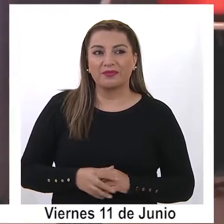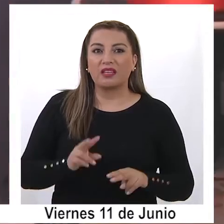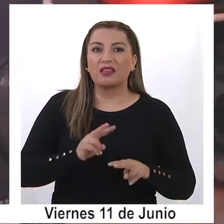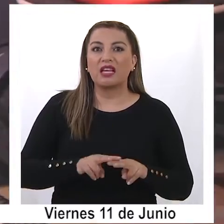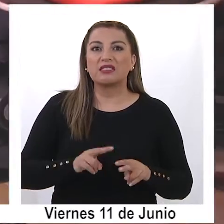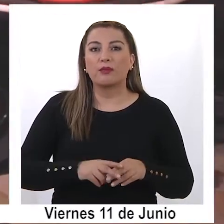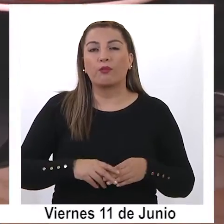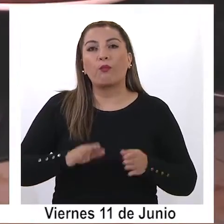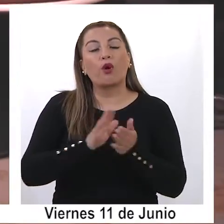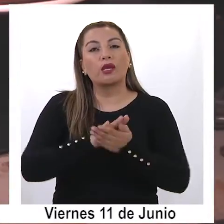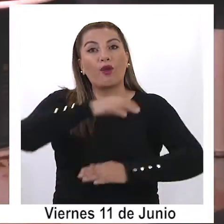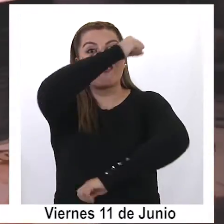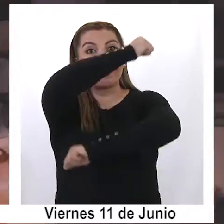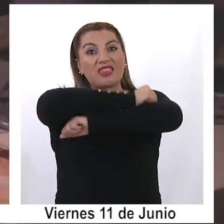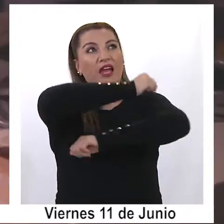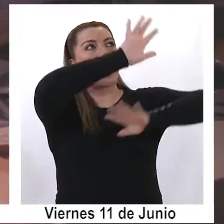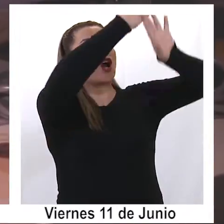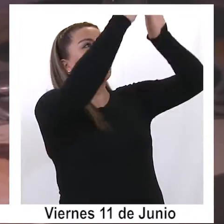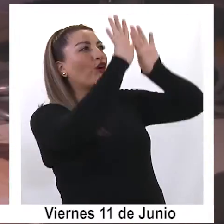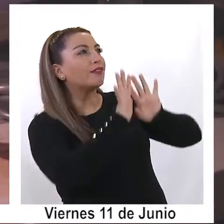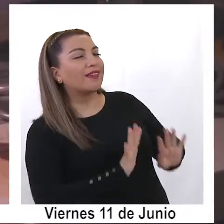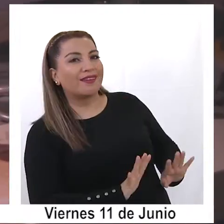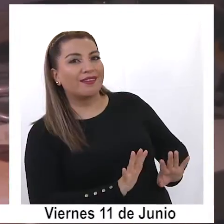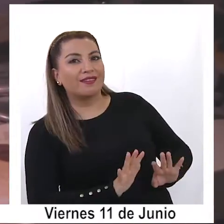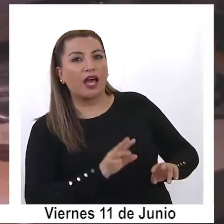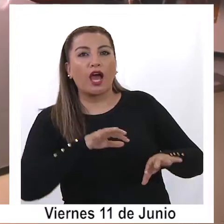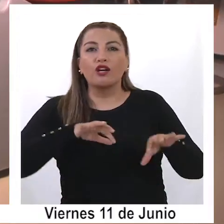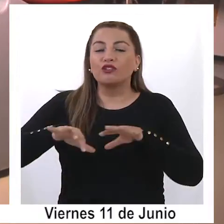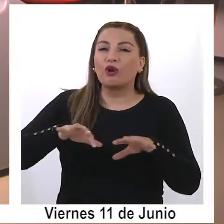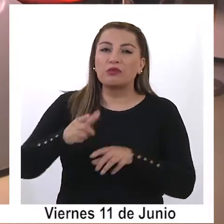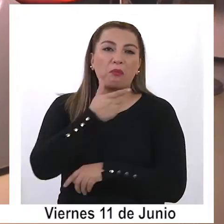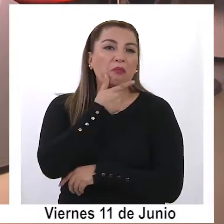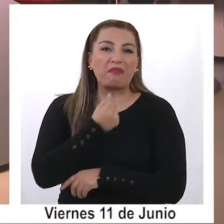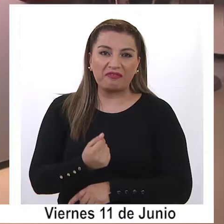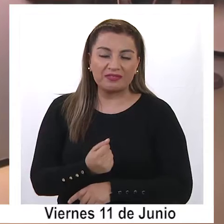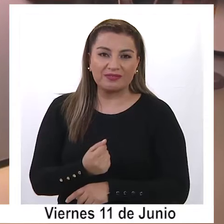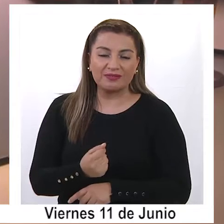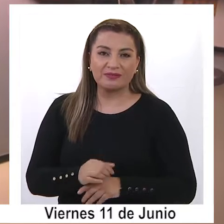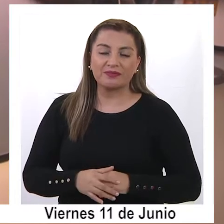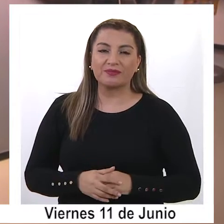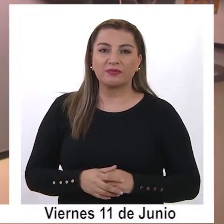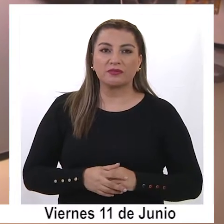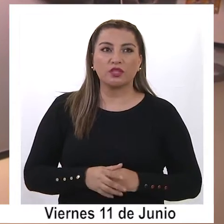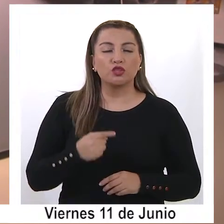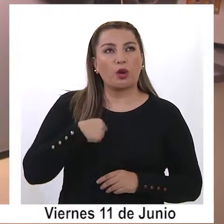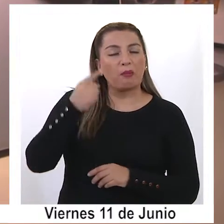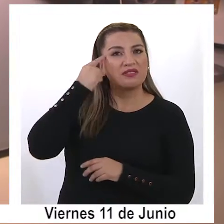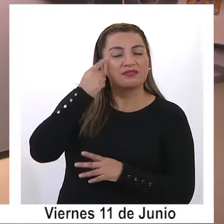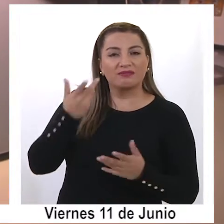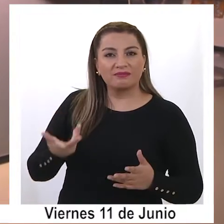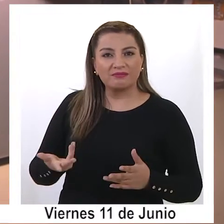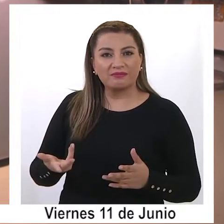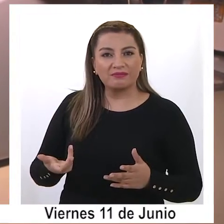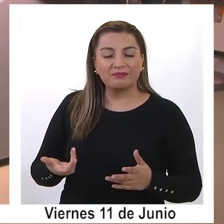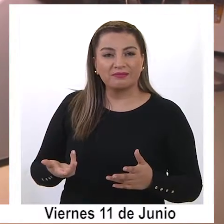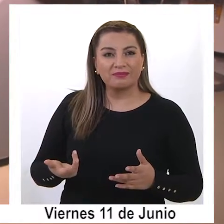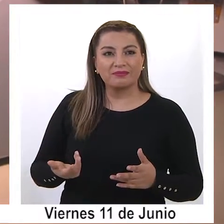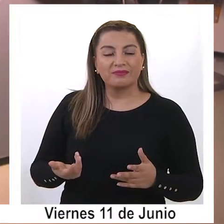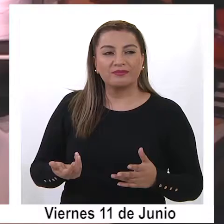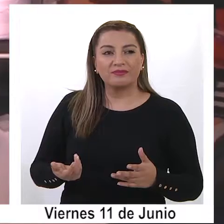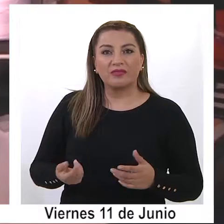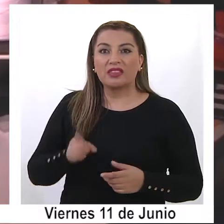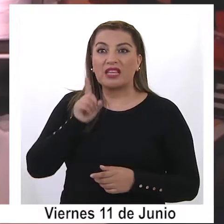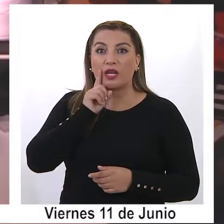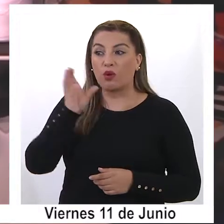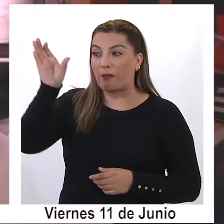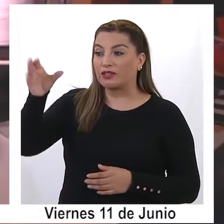hacer cortinaje, de hacer cosas más fáciles, pero pensando en tener